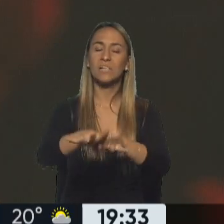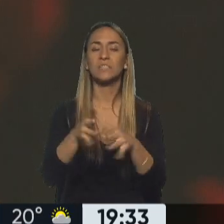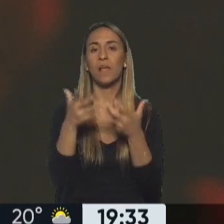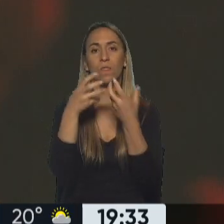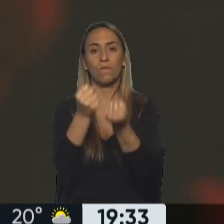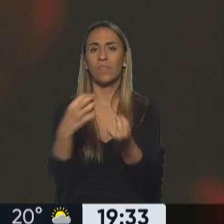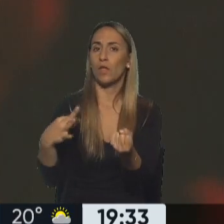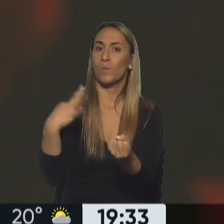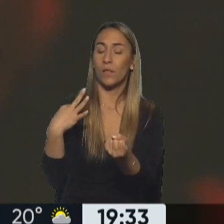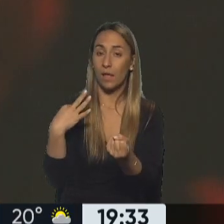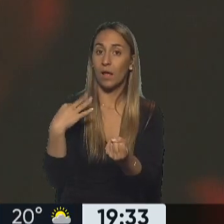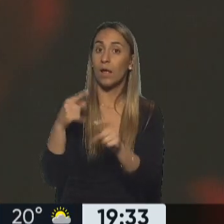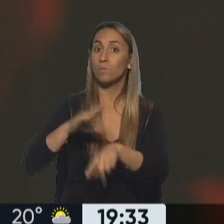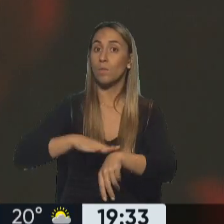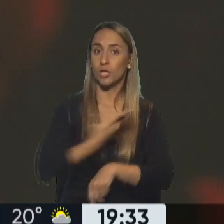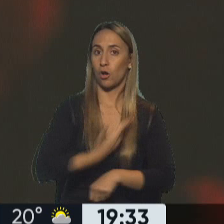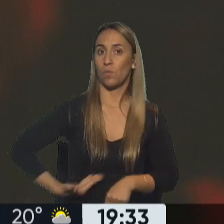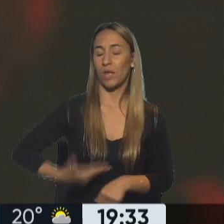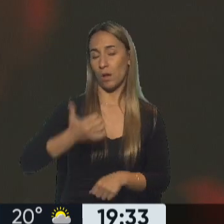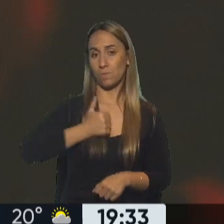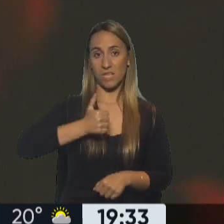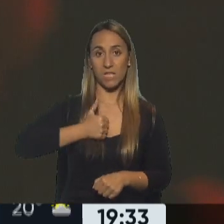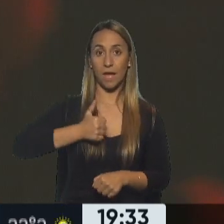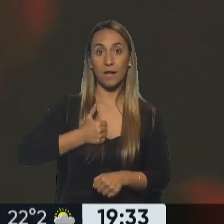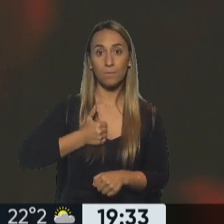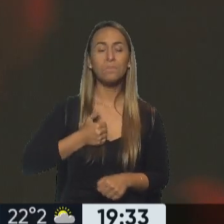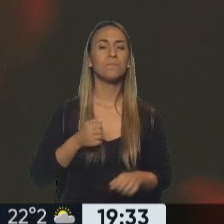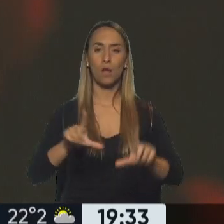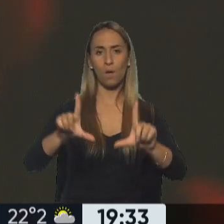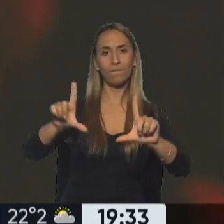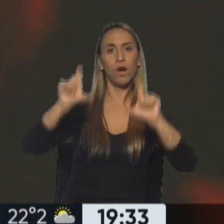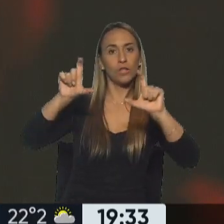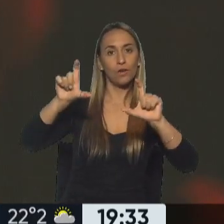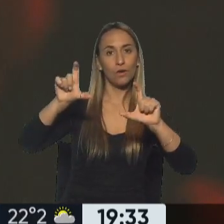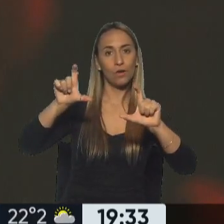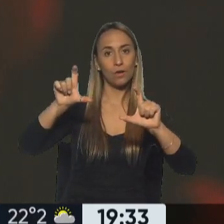gobernaban Los milicos una foto publicada